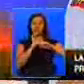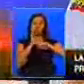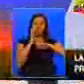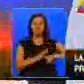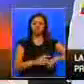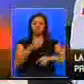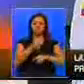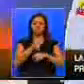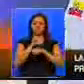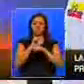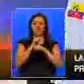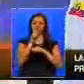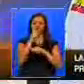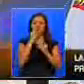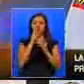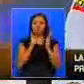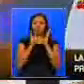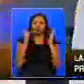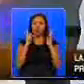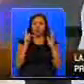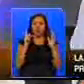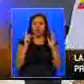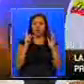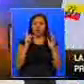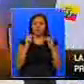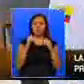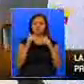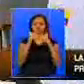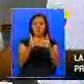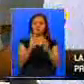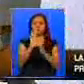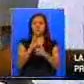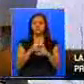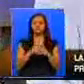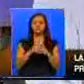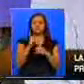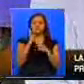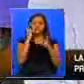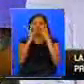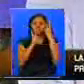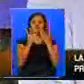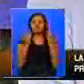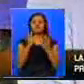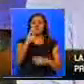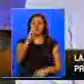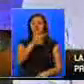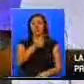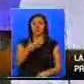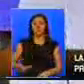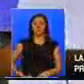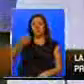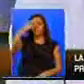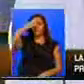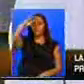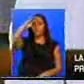dedican a eso. Voy a hacer referencia muy puntual más adelante. Una de las visitas que realizó el vicepresidente en Cuba fue a